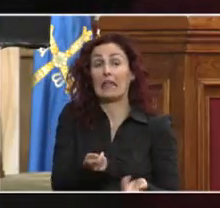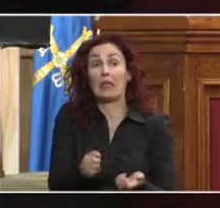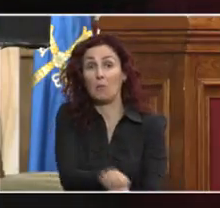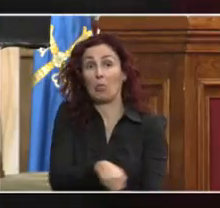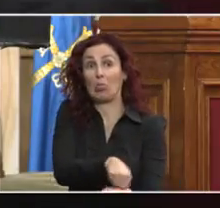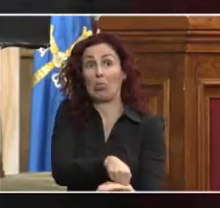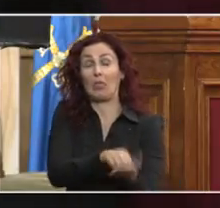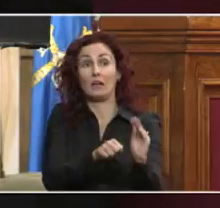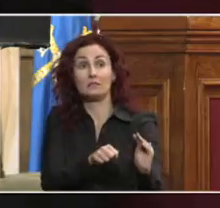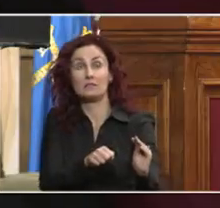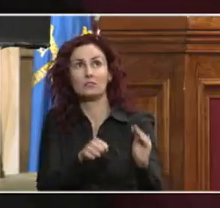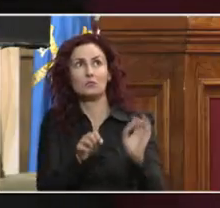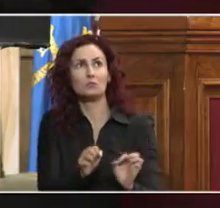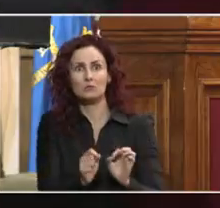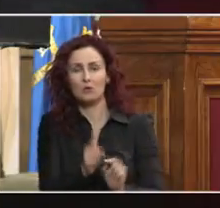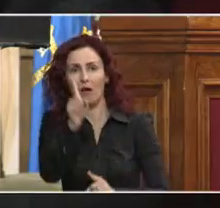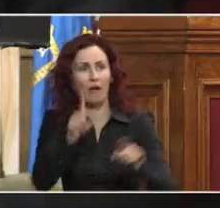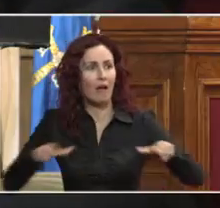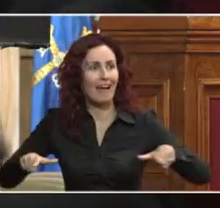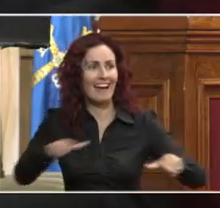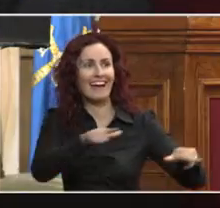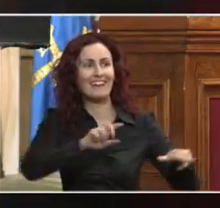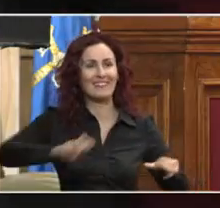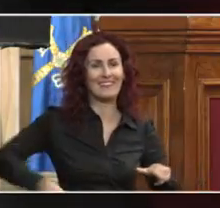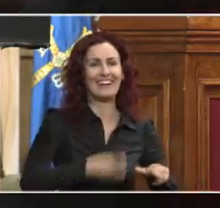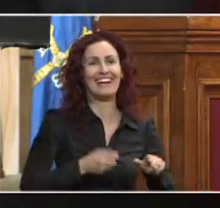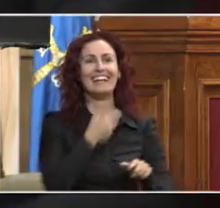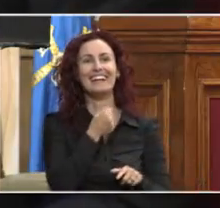no funcionan como tales, varias aulas, ¿verdad?